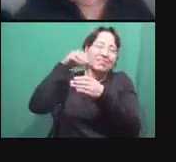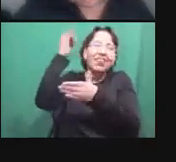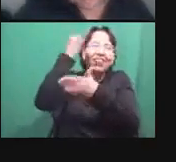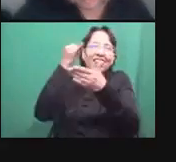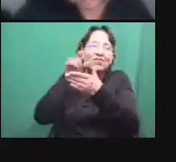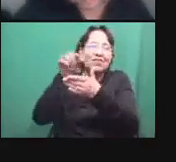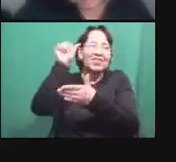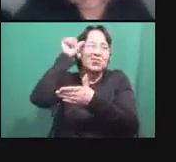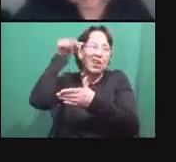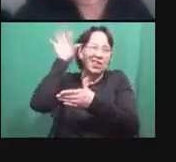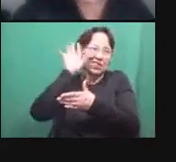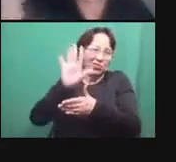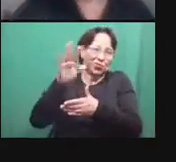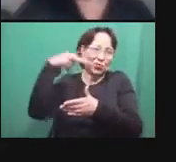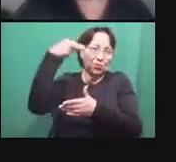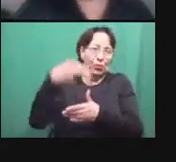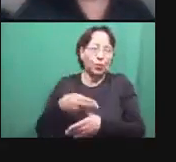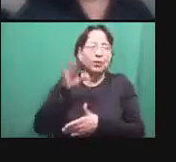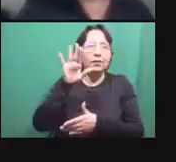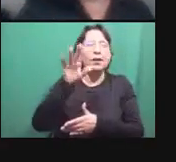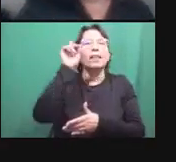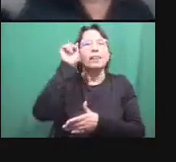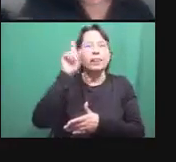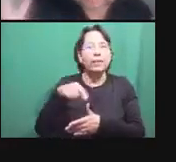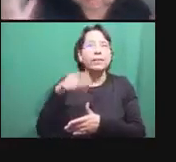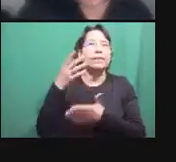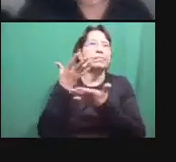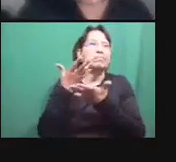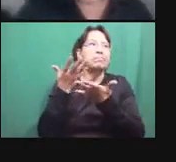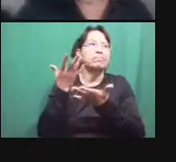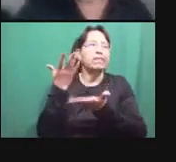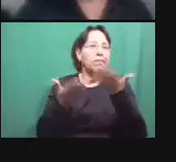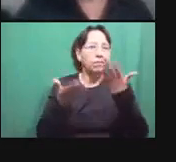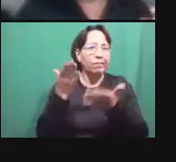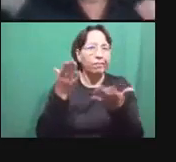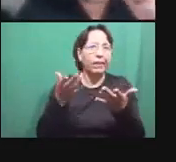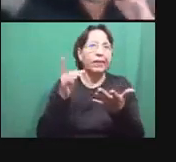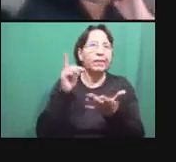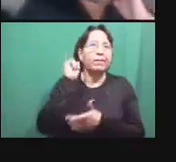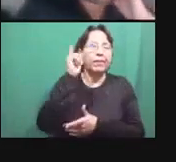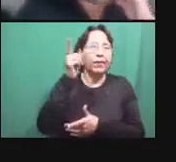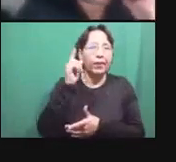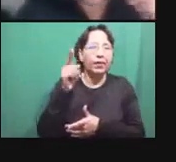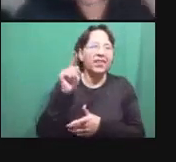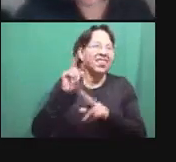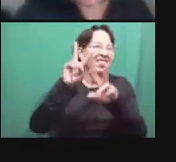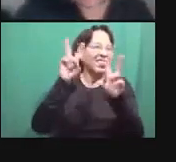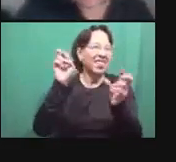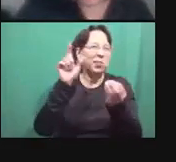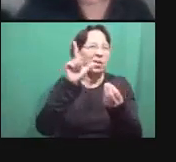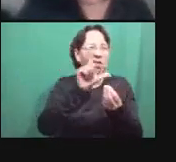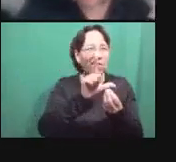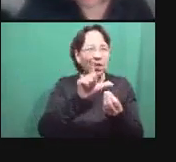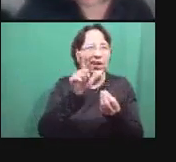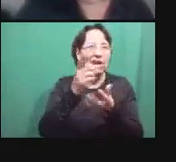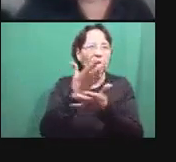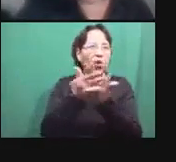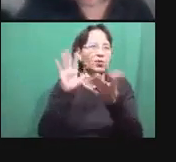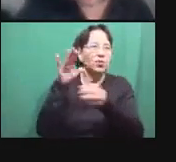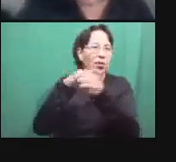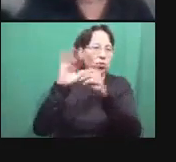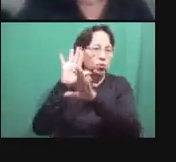del orden de la perspectiva liberal, que es lo que sucedía allí en este barrio, en